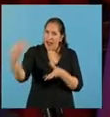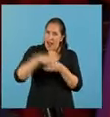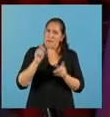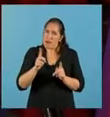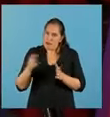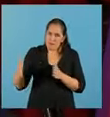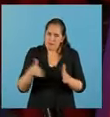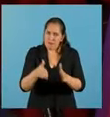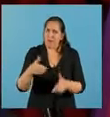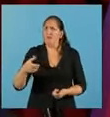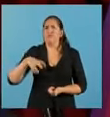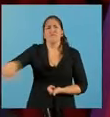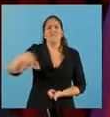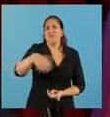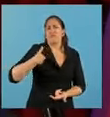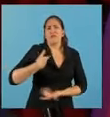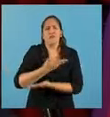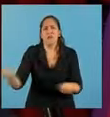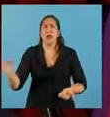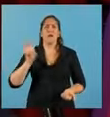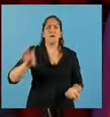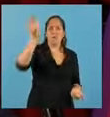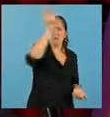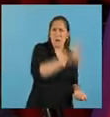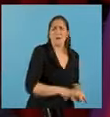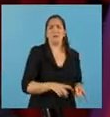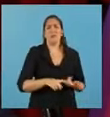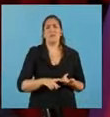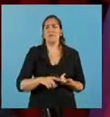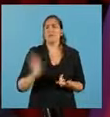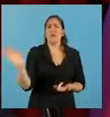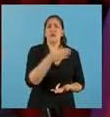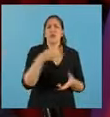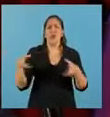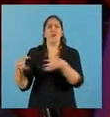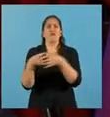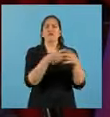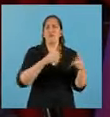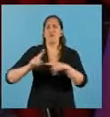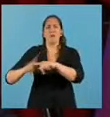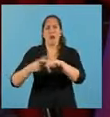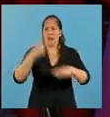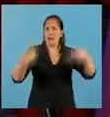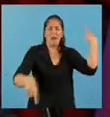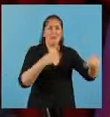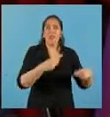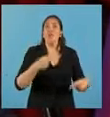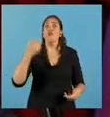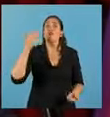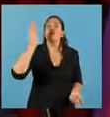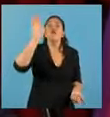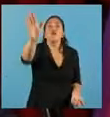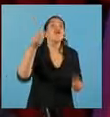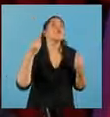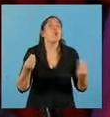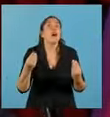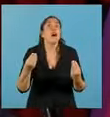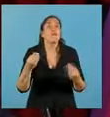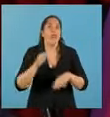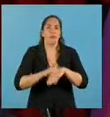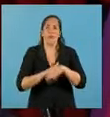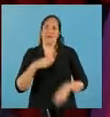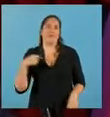sectores sociales, a todas las provincias, a todas las fuerzas políticas. El futuro está en nuestras manos